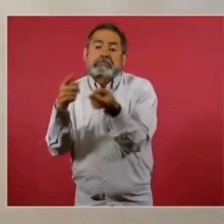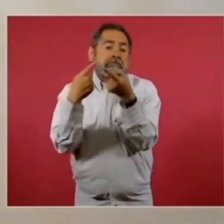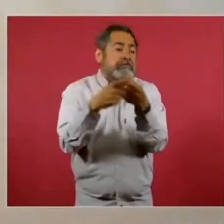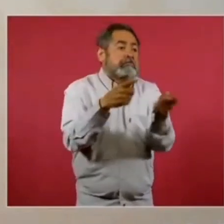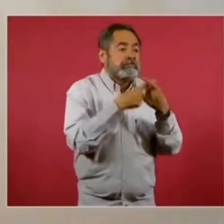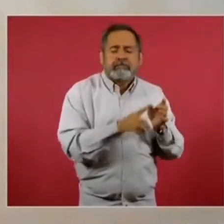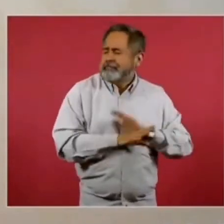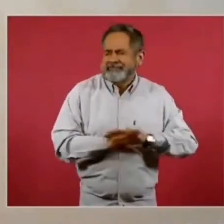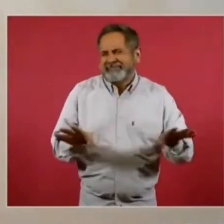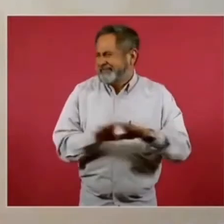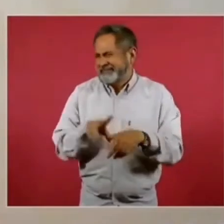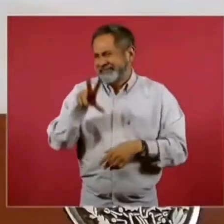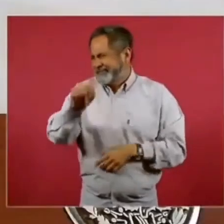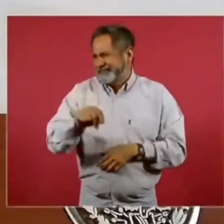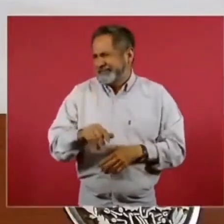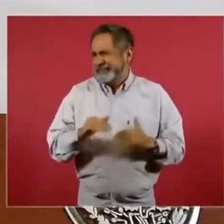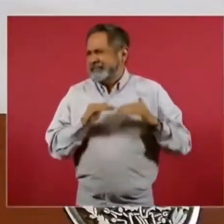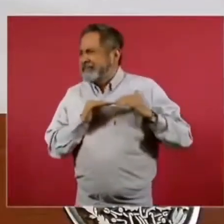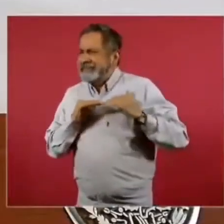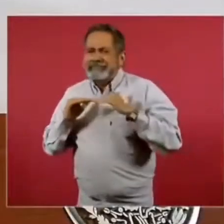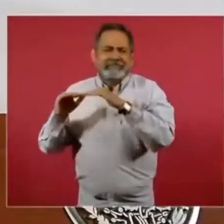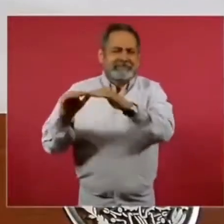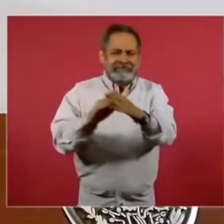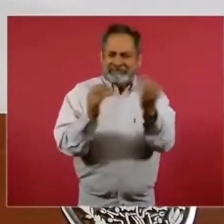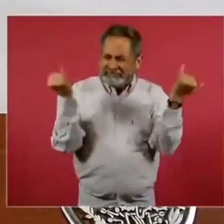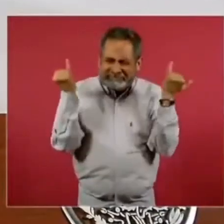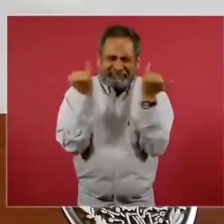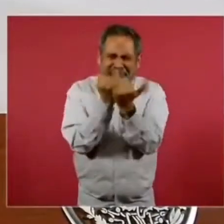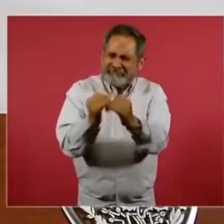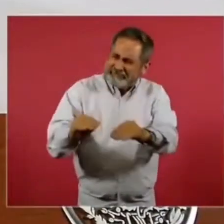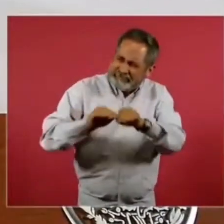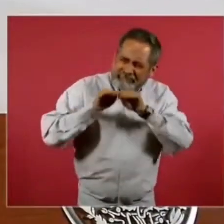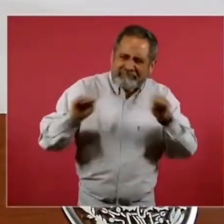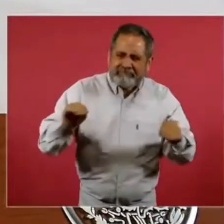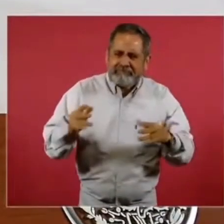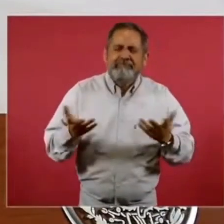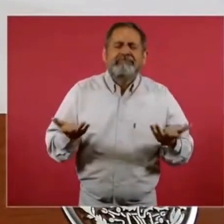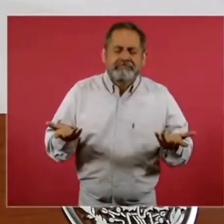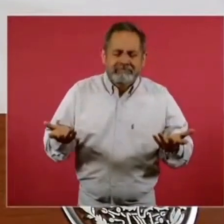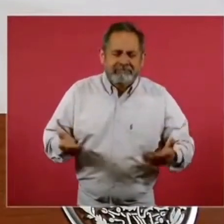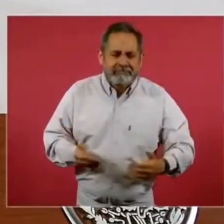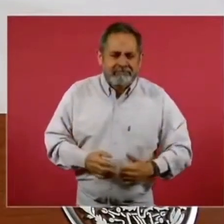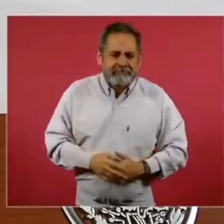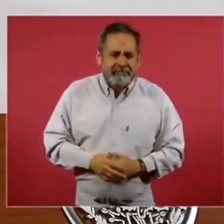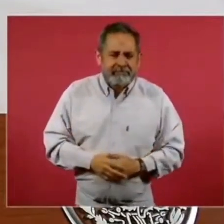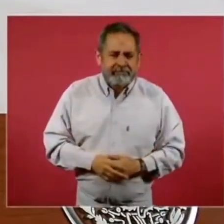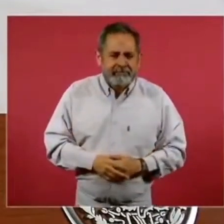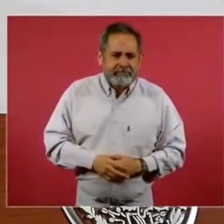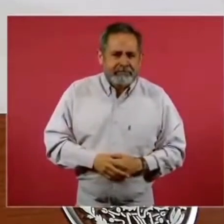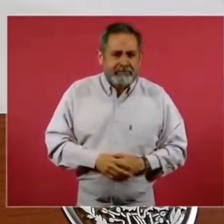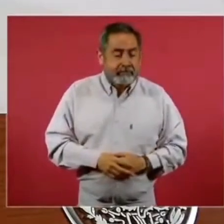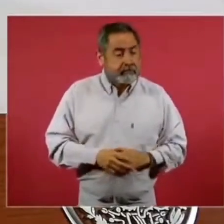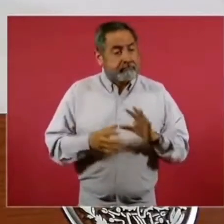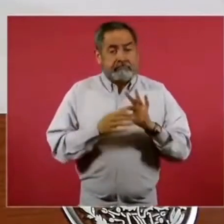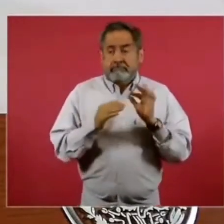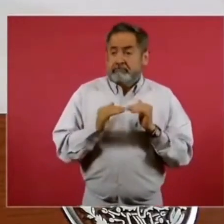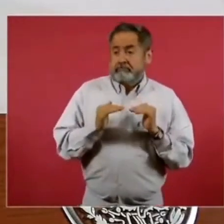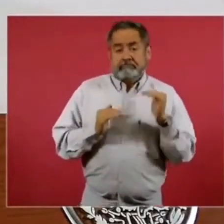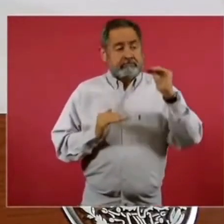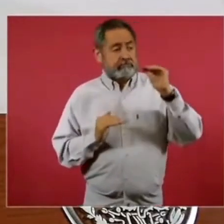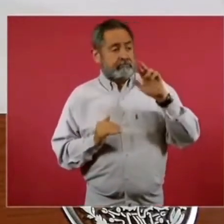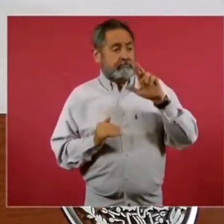atraso eso en vez de este prestigio